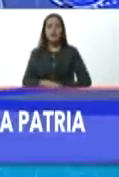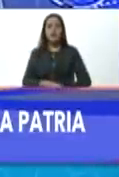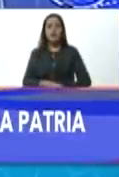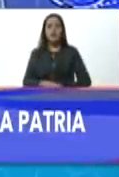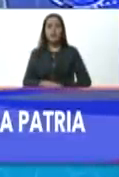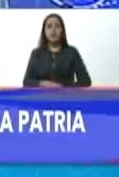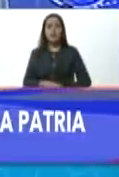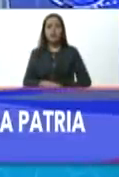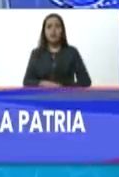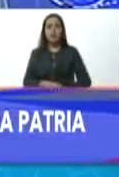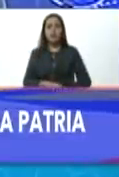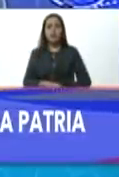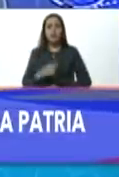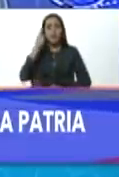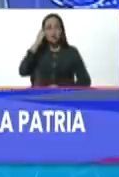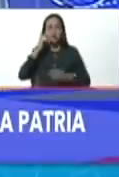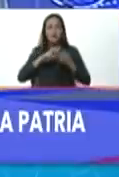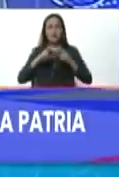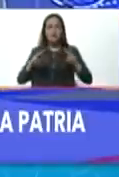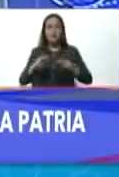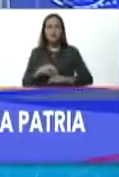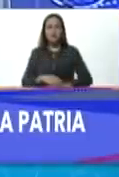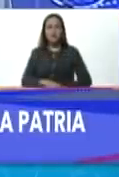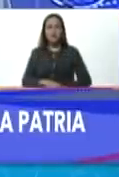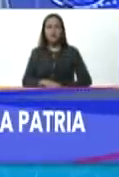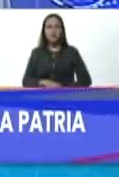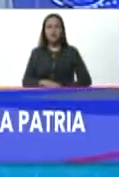un día de paz, de paz.